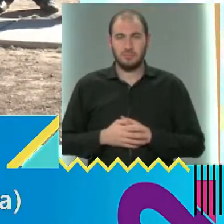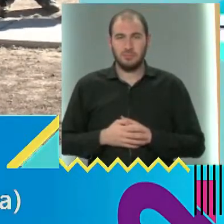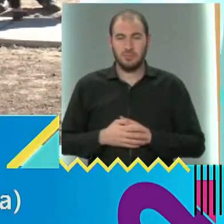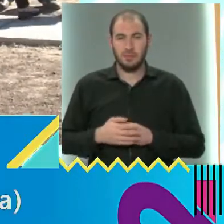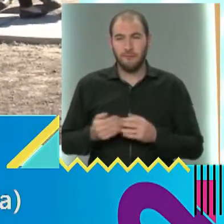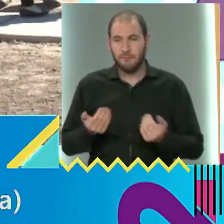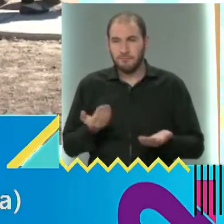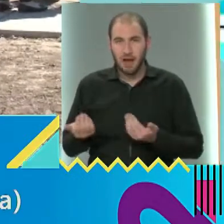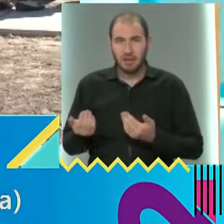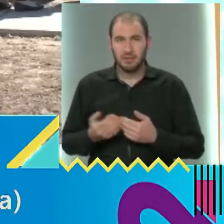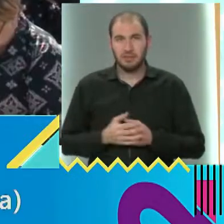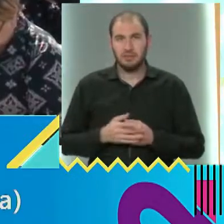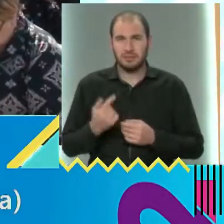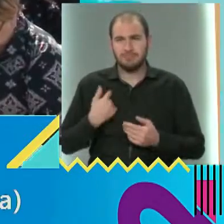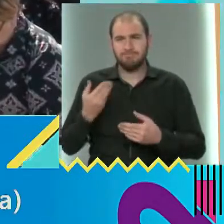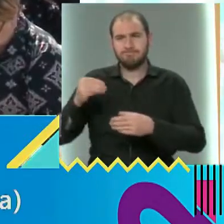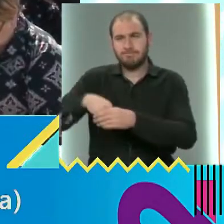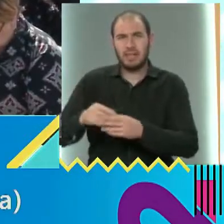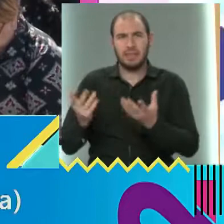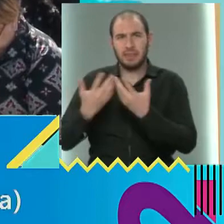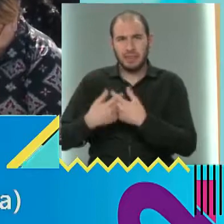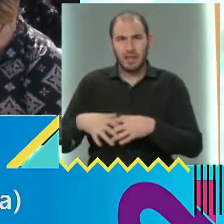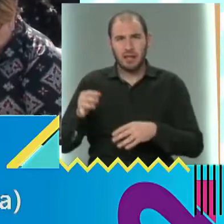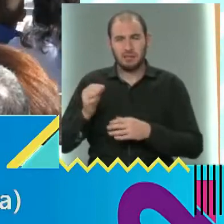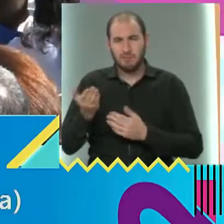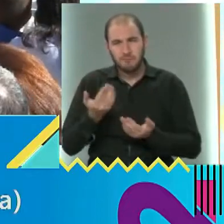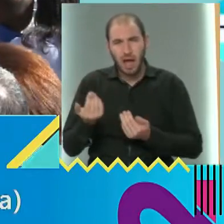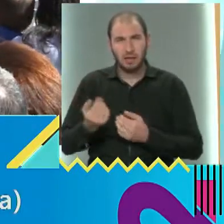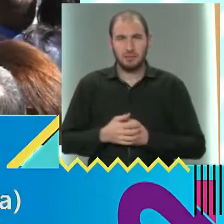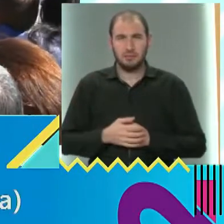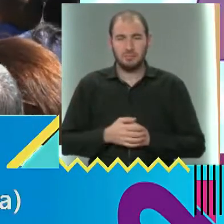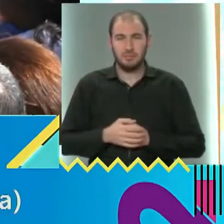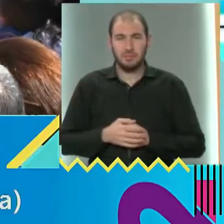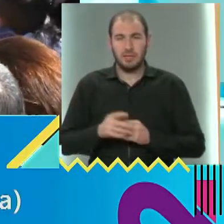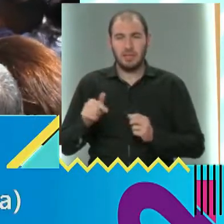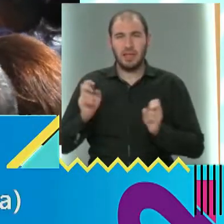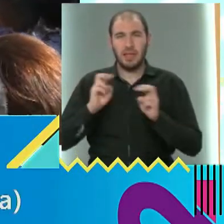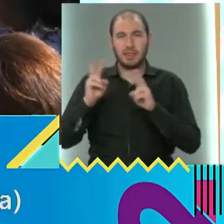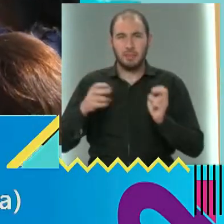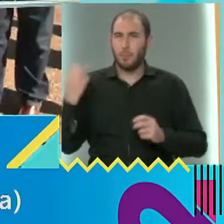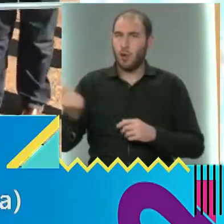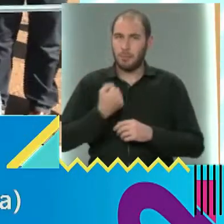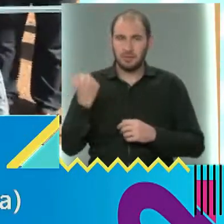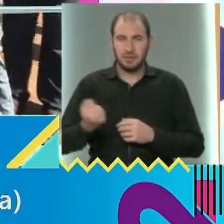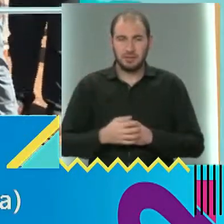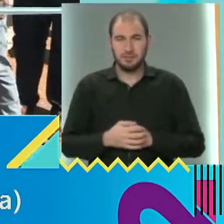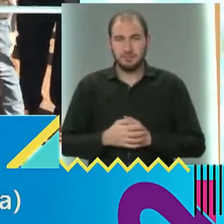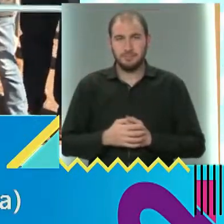falta de querer involucrarse en estos temas, sabiendo que es un tema fundamental, ¿no?